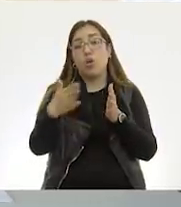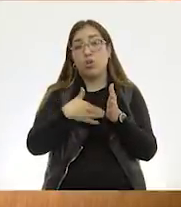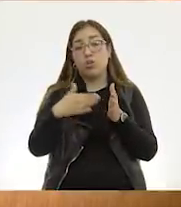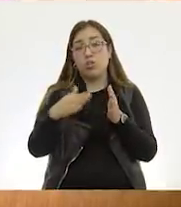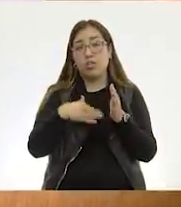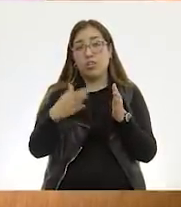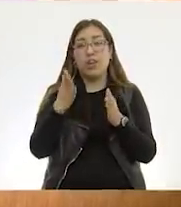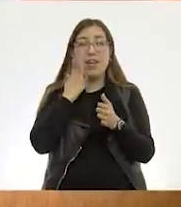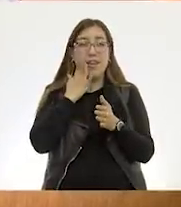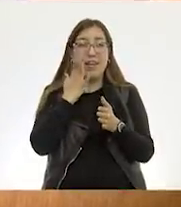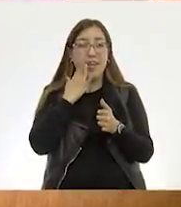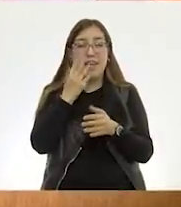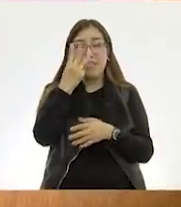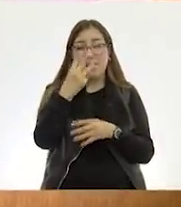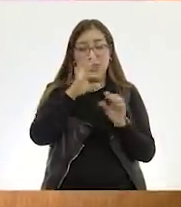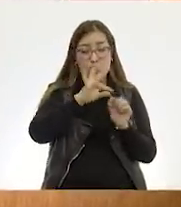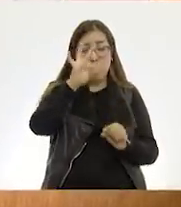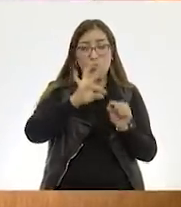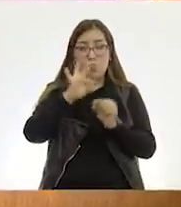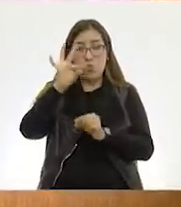paleta.